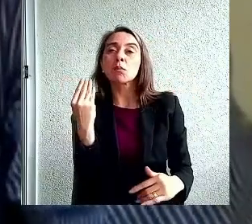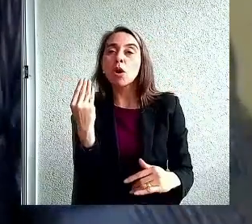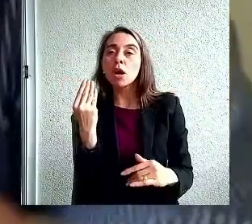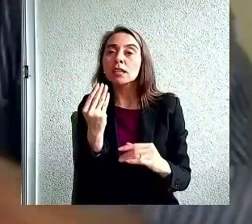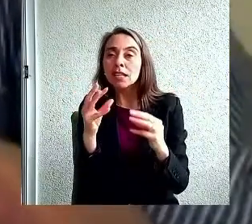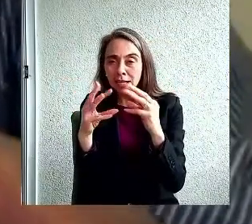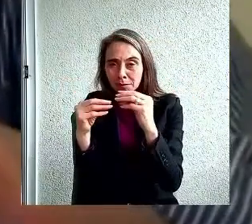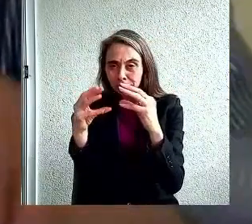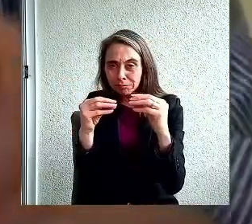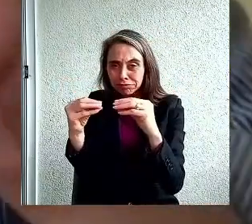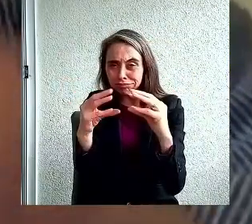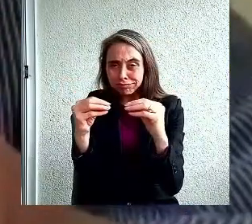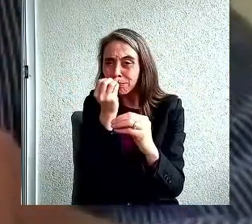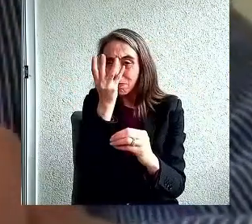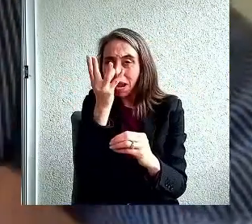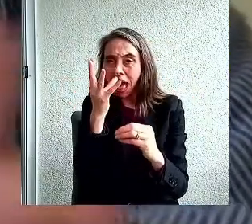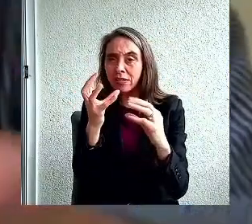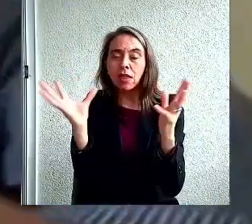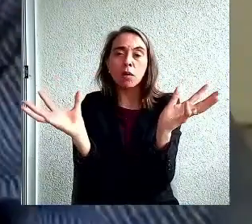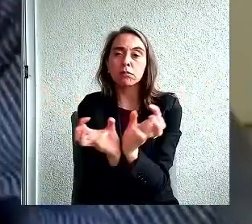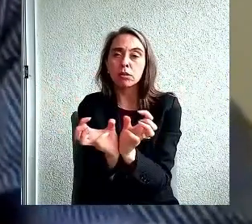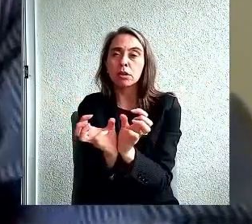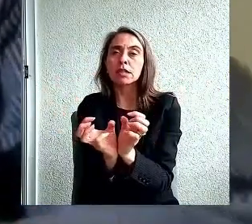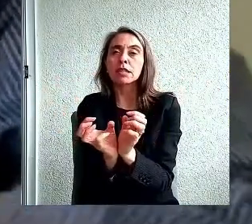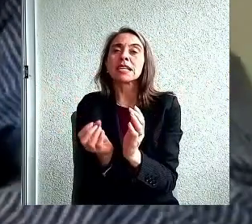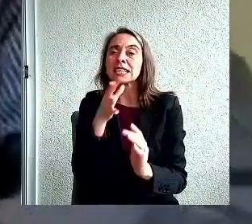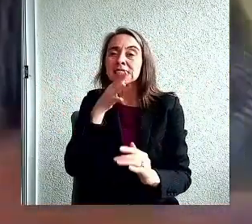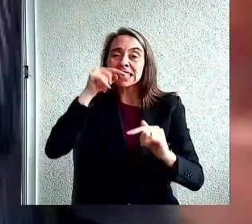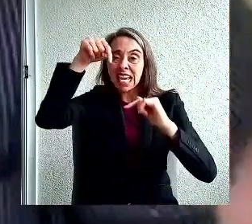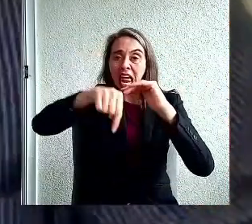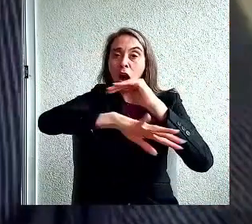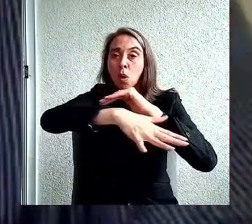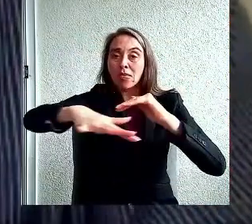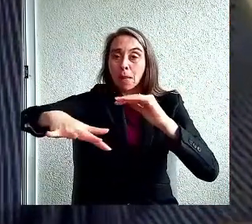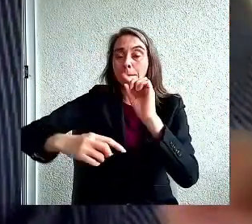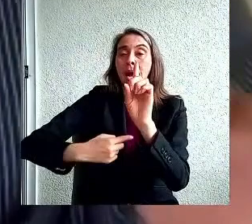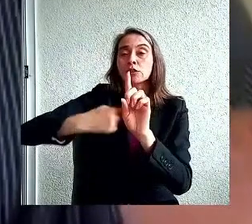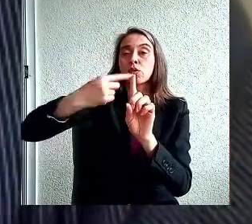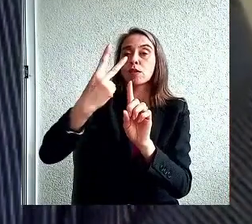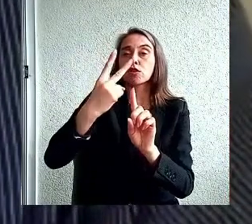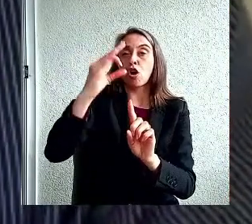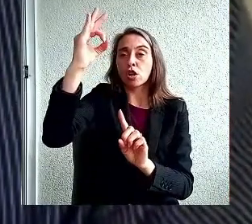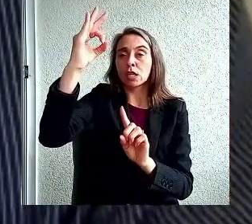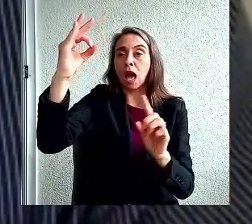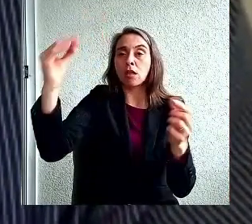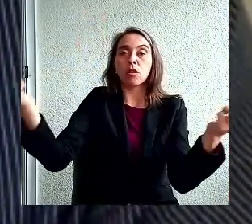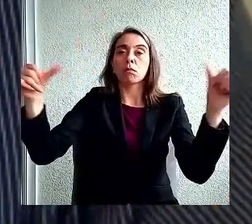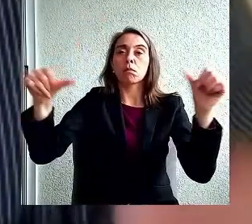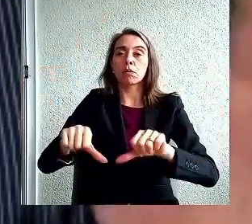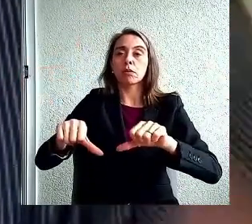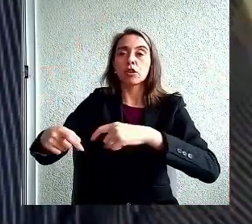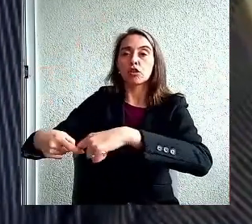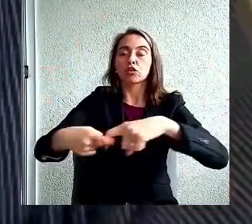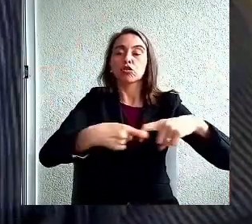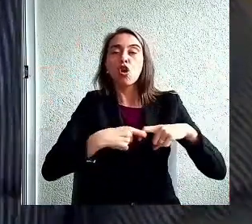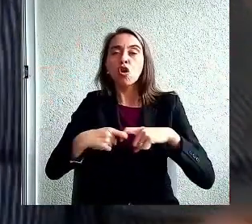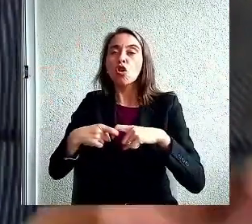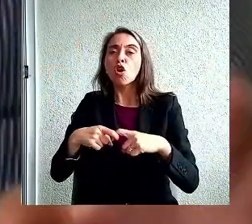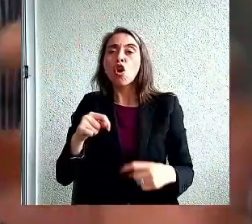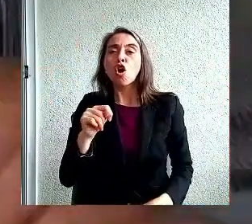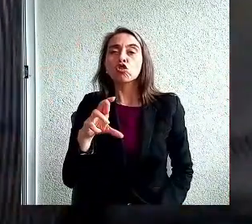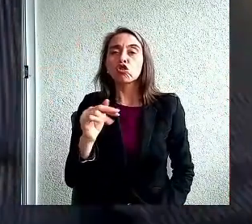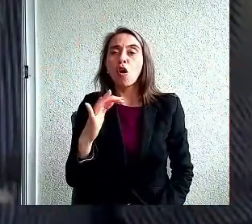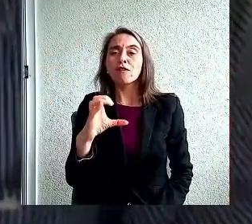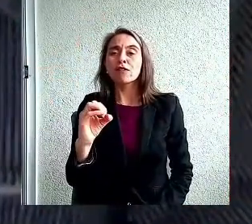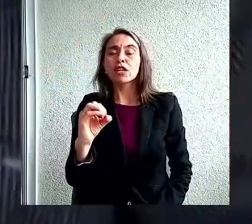toda la trama trófica antártica. Es un colapso. Con poco basta. Bueno, estamos en el tiempo, me